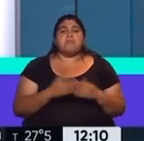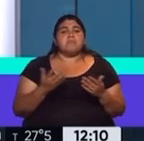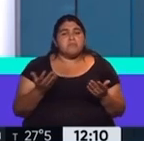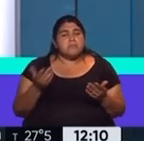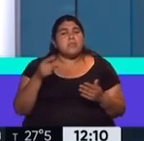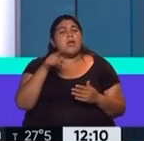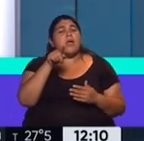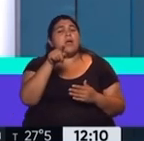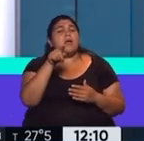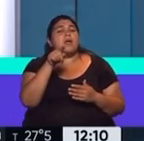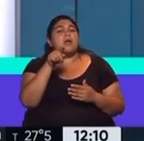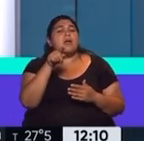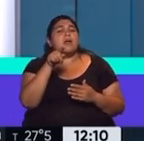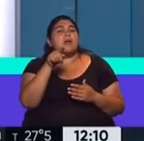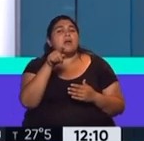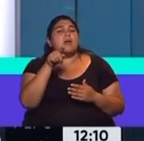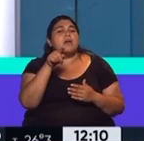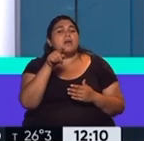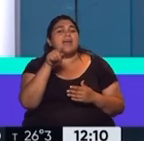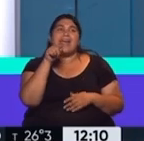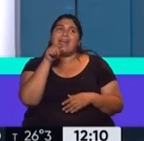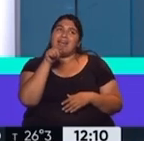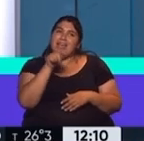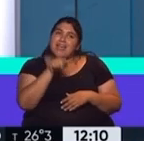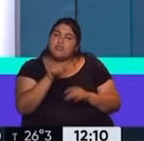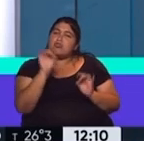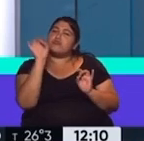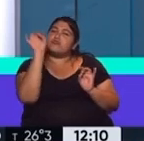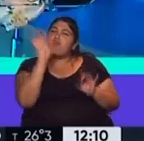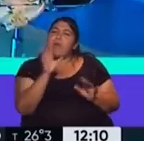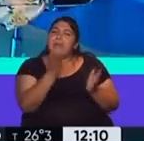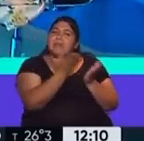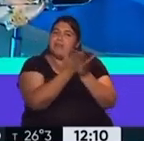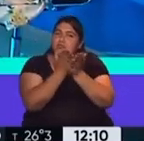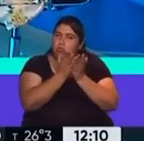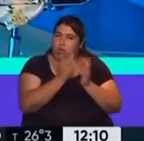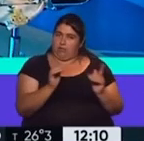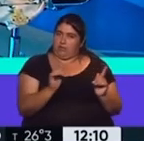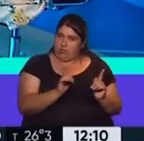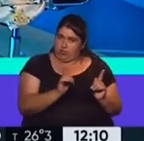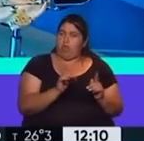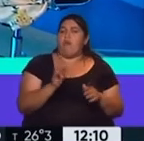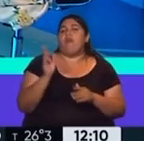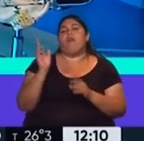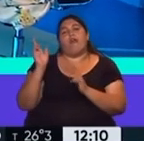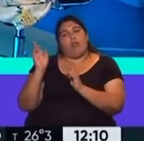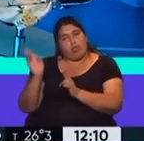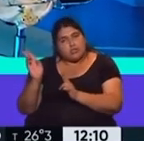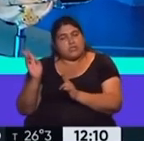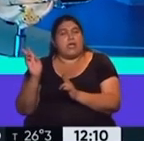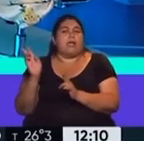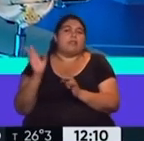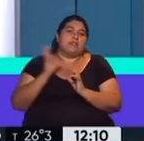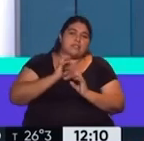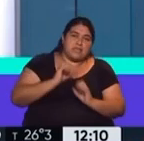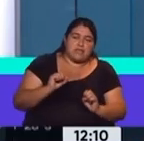en el caso esto es no solamente para los estudiantes para los docentes los no docentes